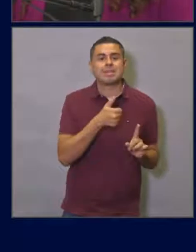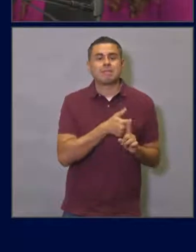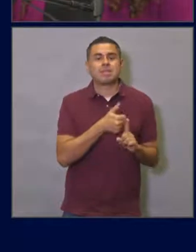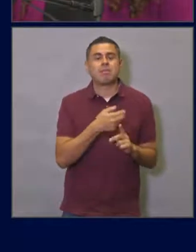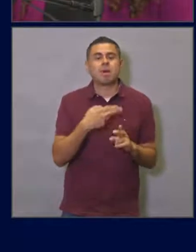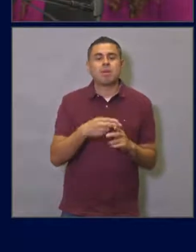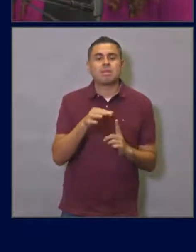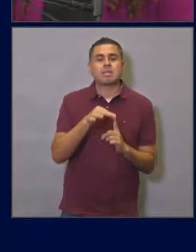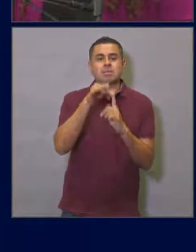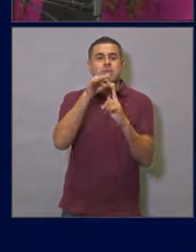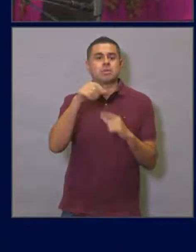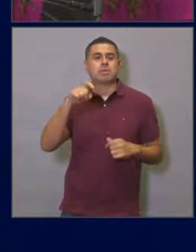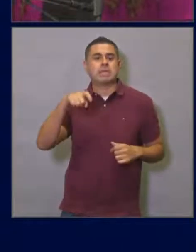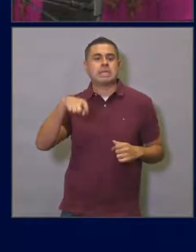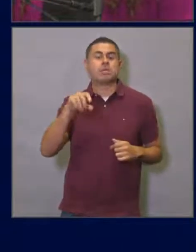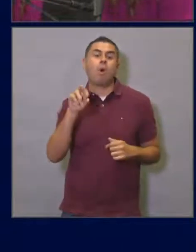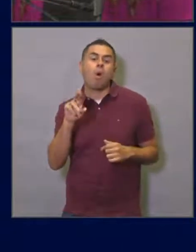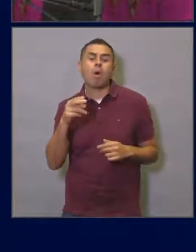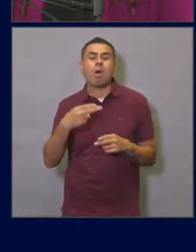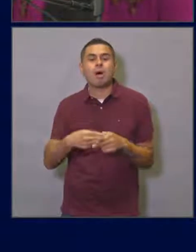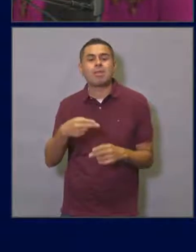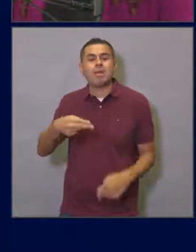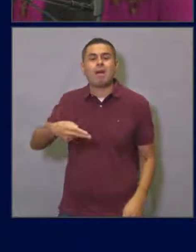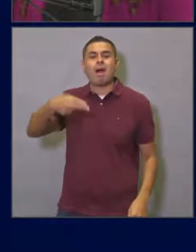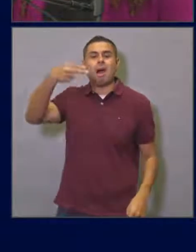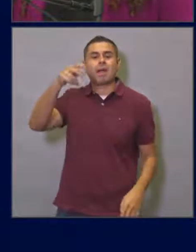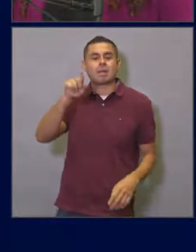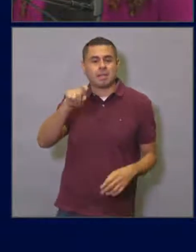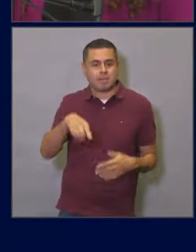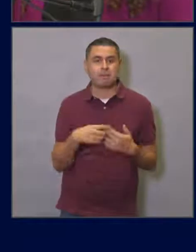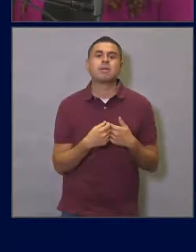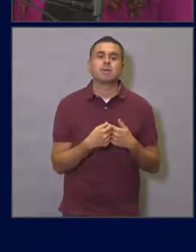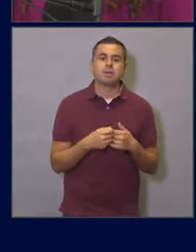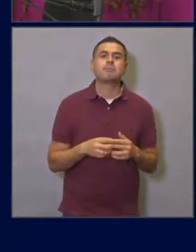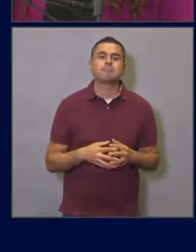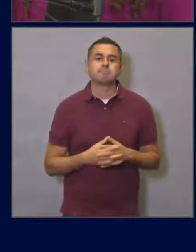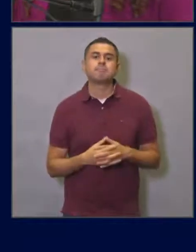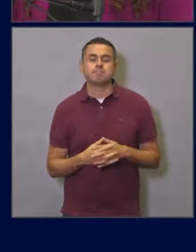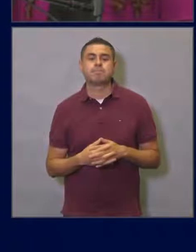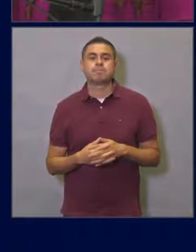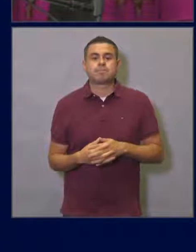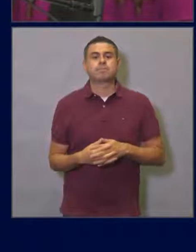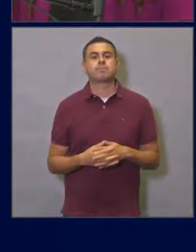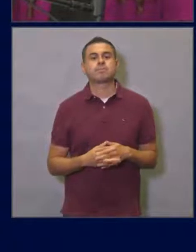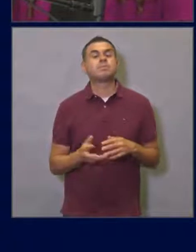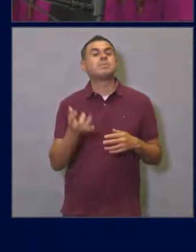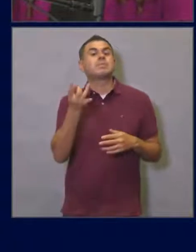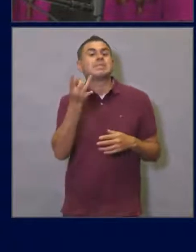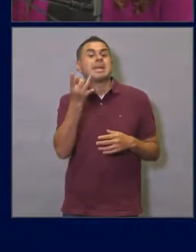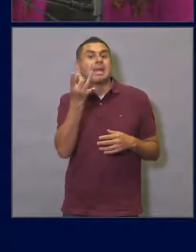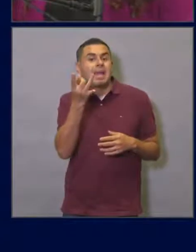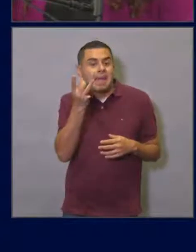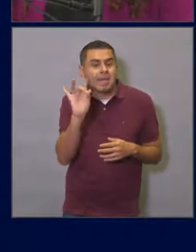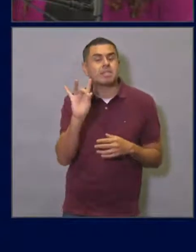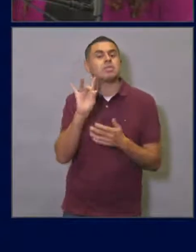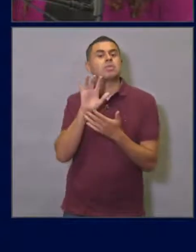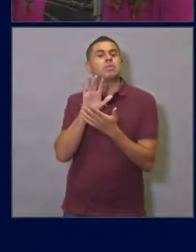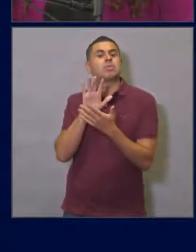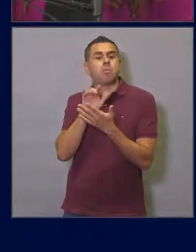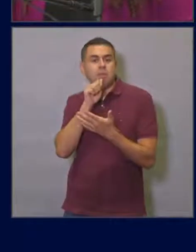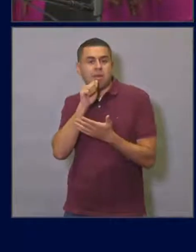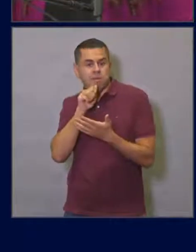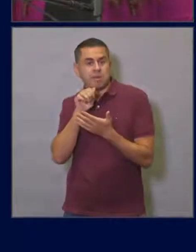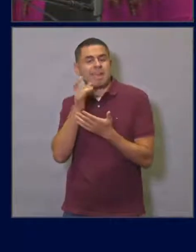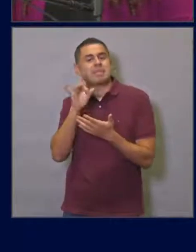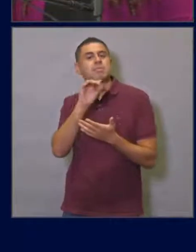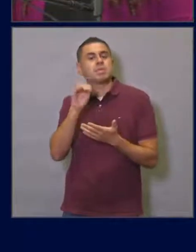necesidades. El 13% son escuelas privadas, el 18% son escuelas autónomas y